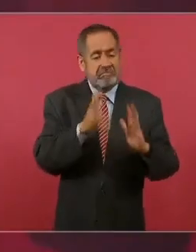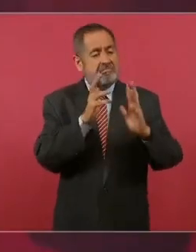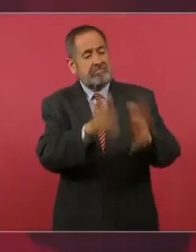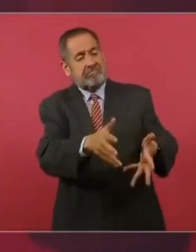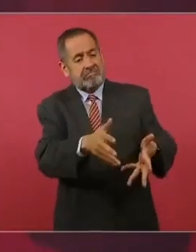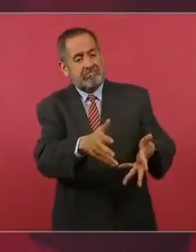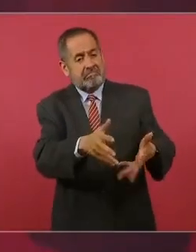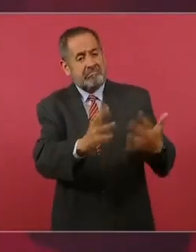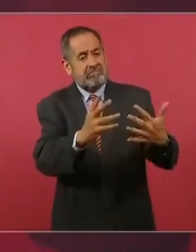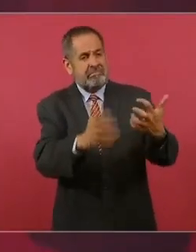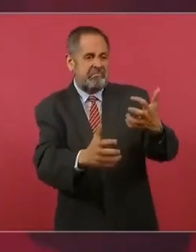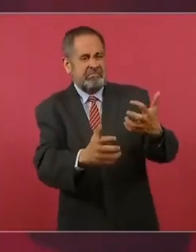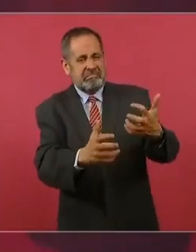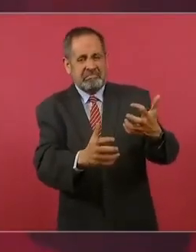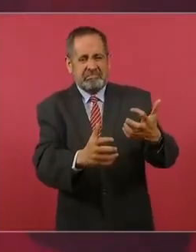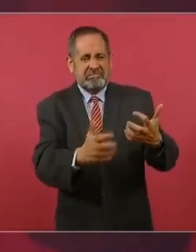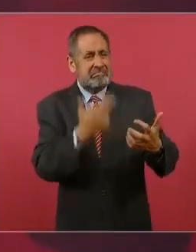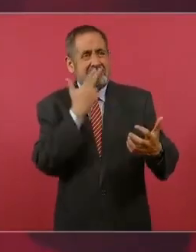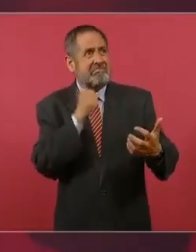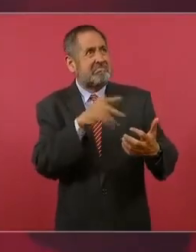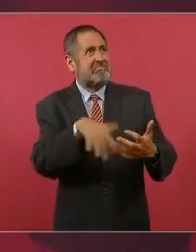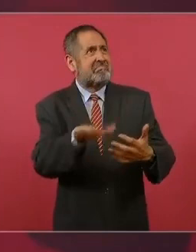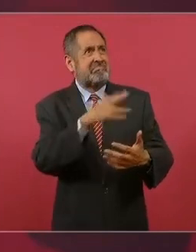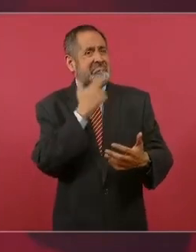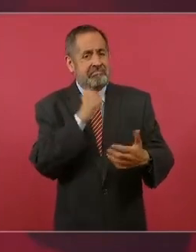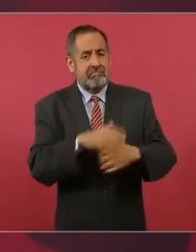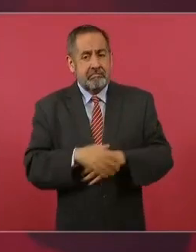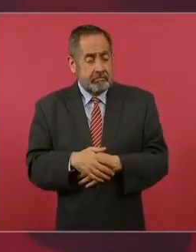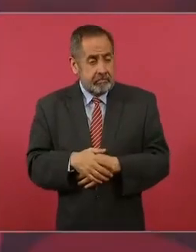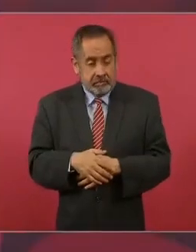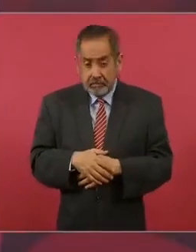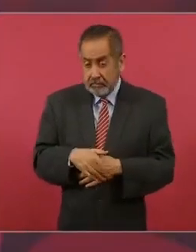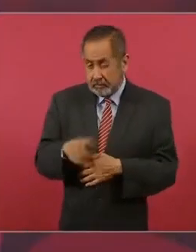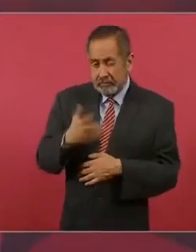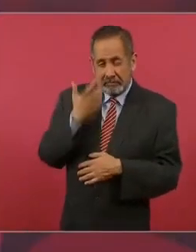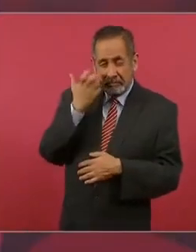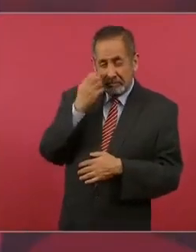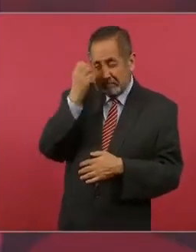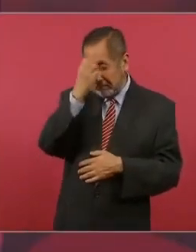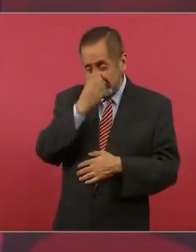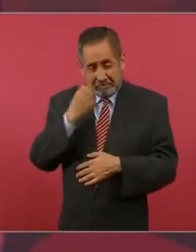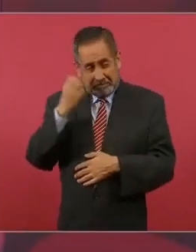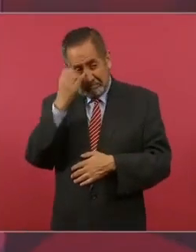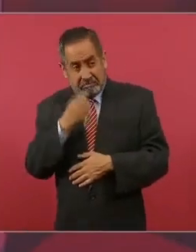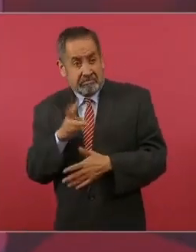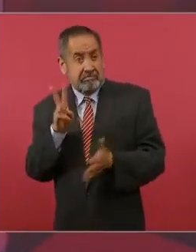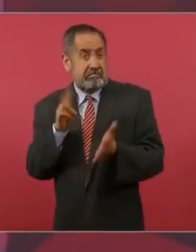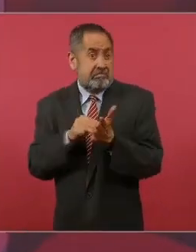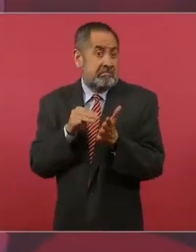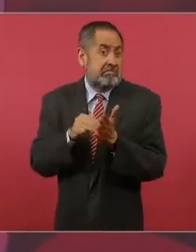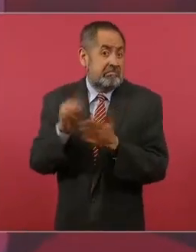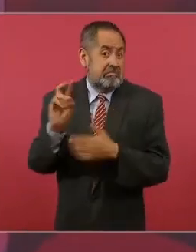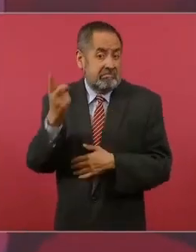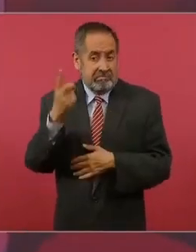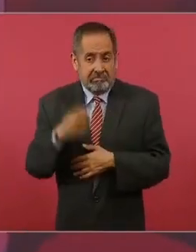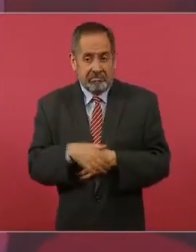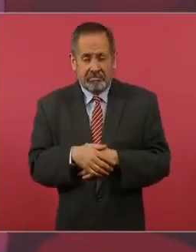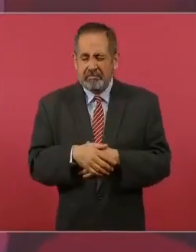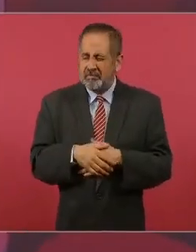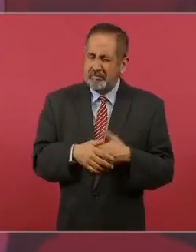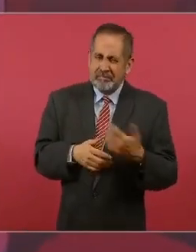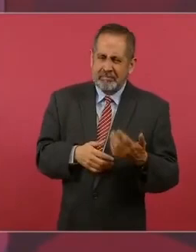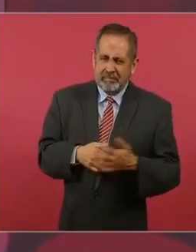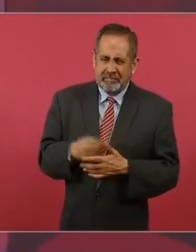ya casi convertida en chatarra, y el avalúo bastante favorable,